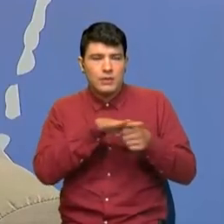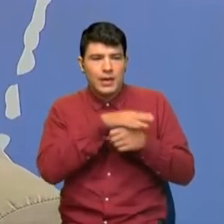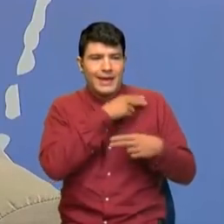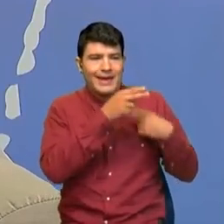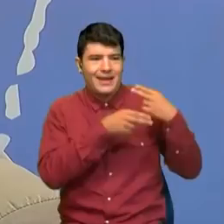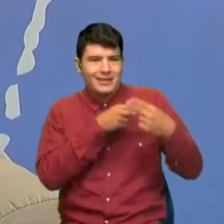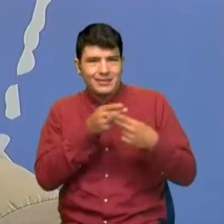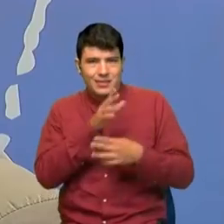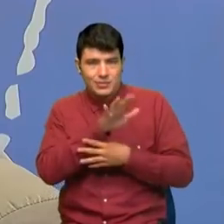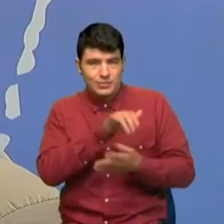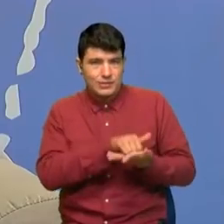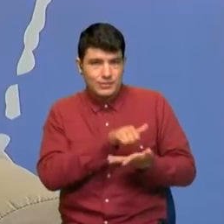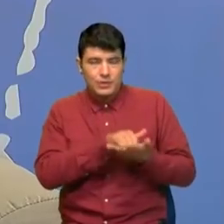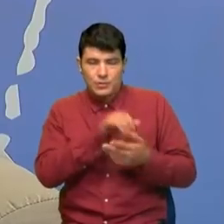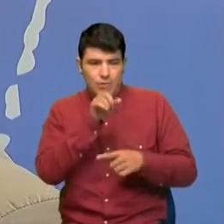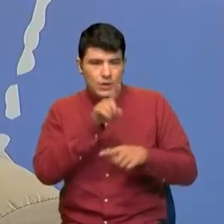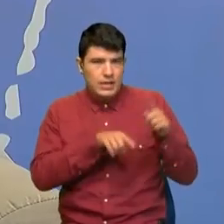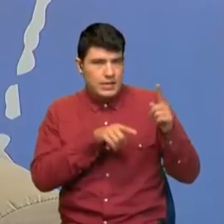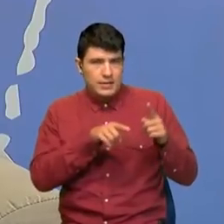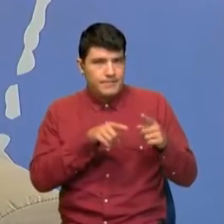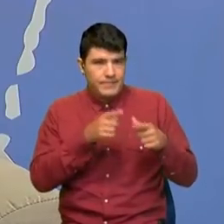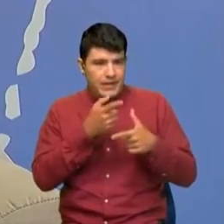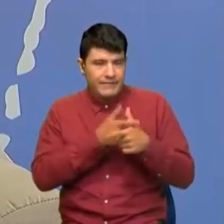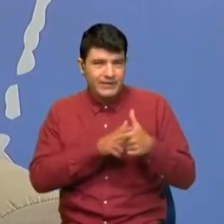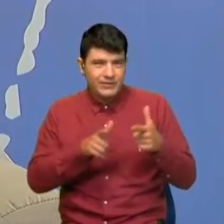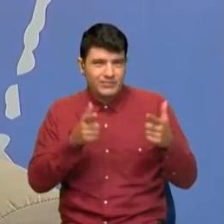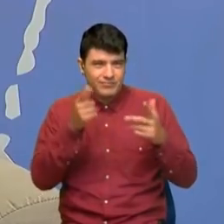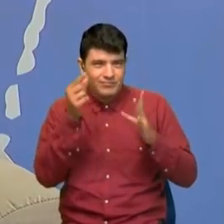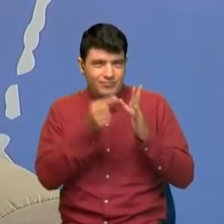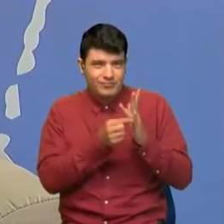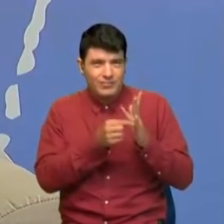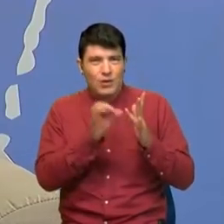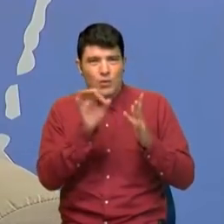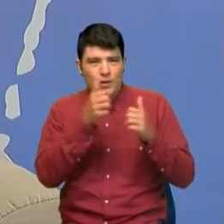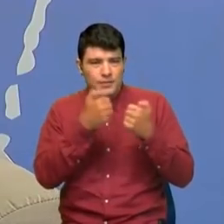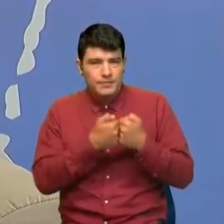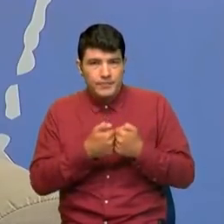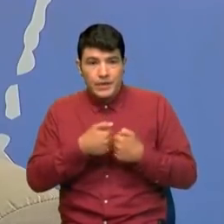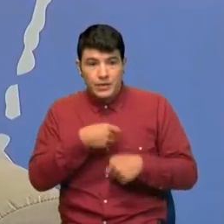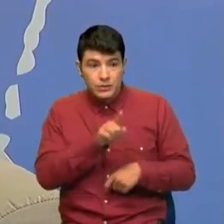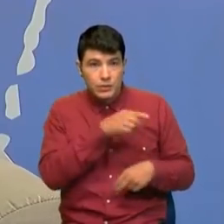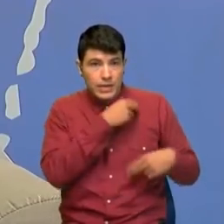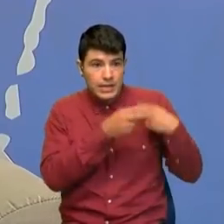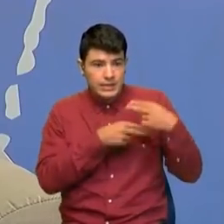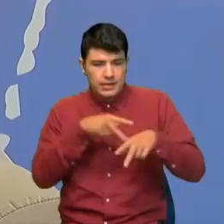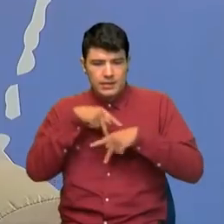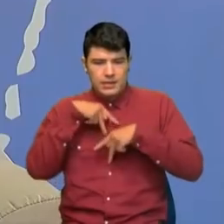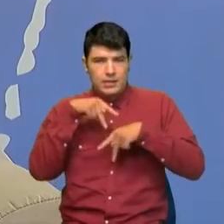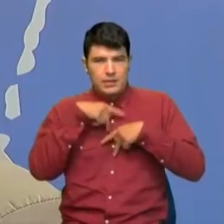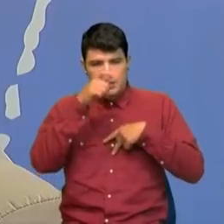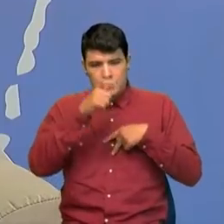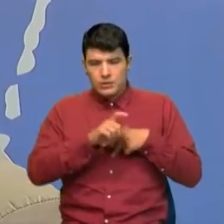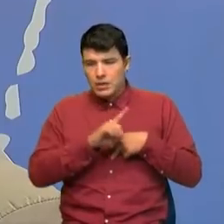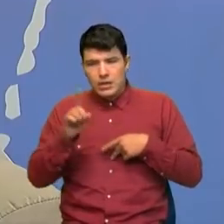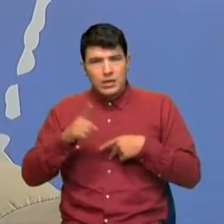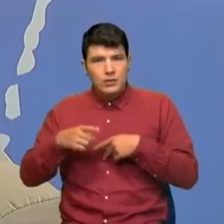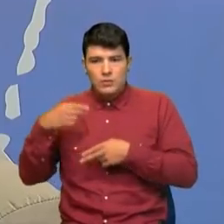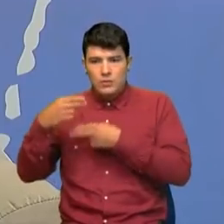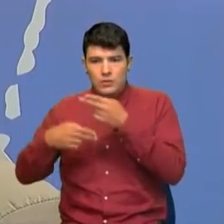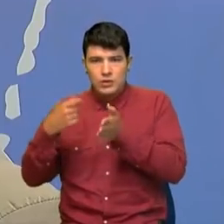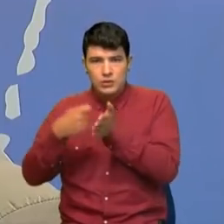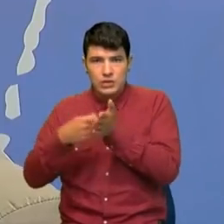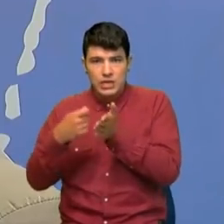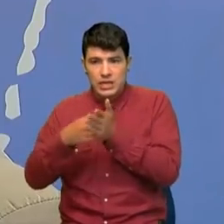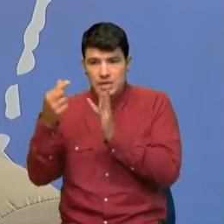en ese sentido, ¿sí? Entonces, esta herencia entraría a título personal de la persona y no se tendría en cuenta en la sociedad